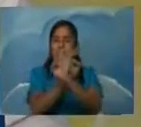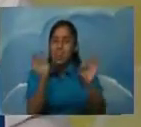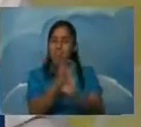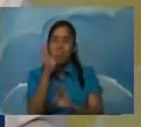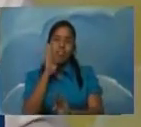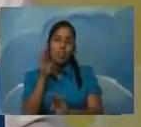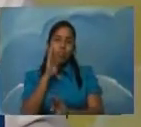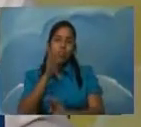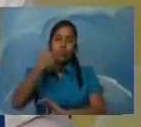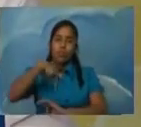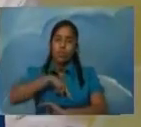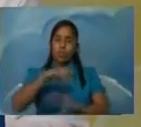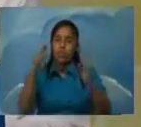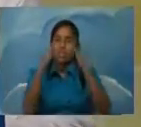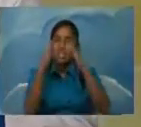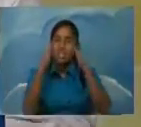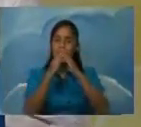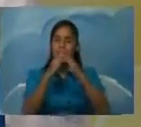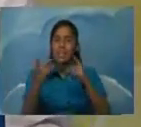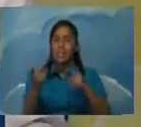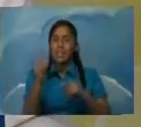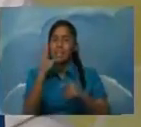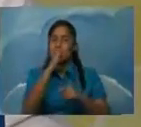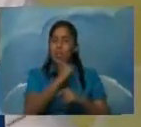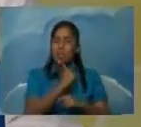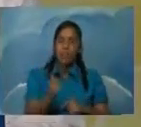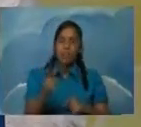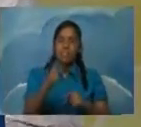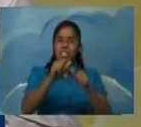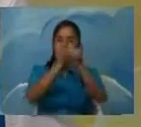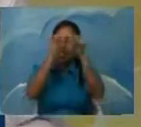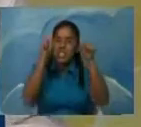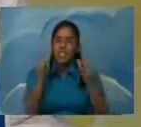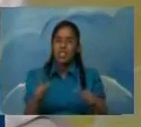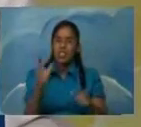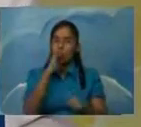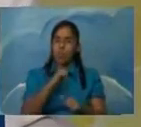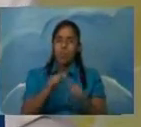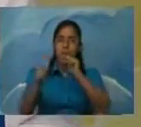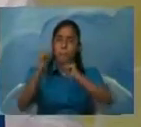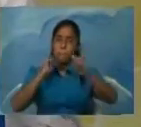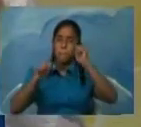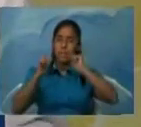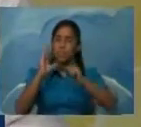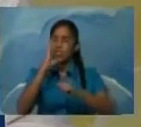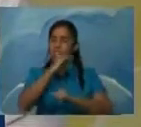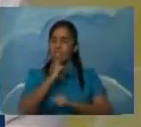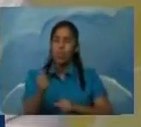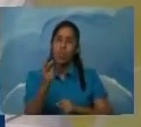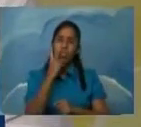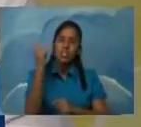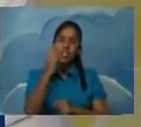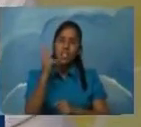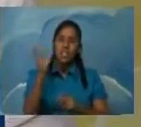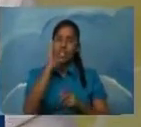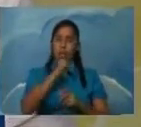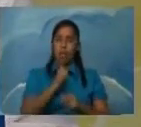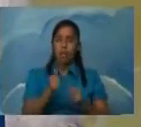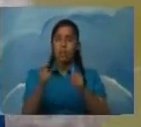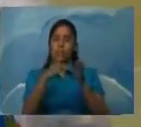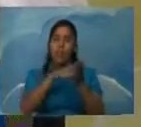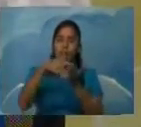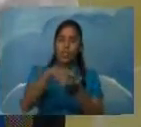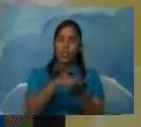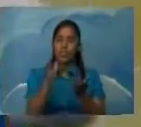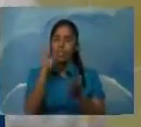inmundo en nuestras casas, que no hayan ídolos, que no haya ningún vicio, que no haya tabaco, que no haya alcohol, que no